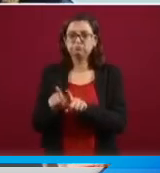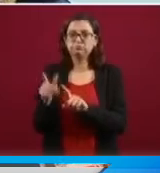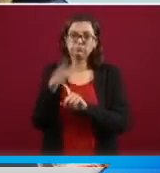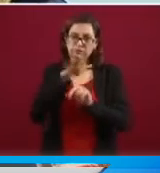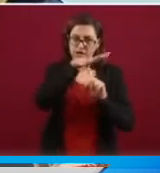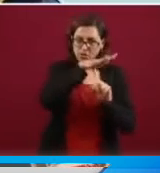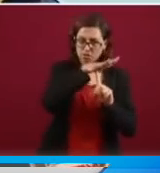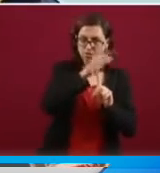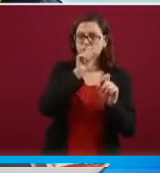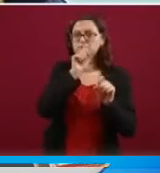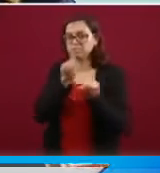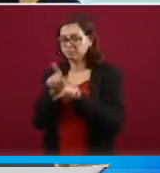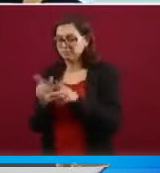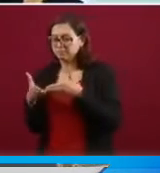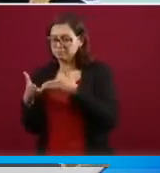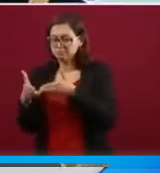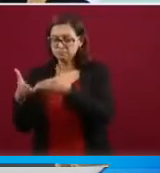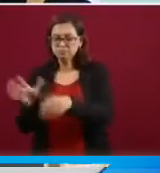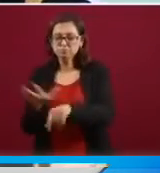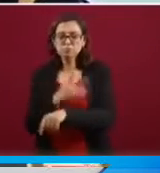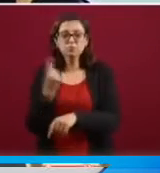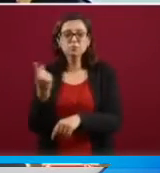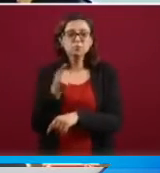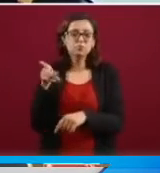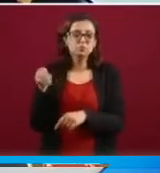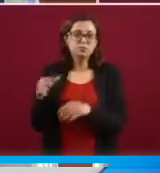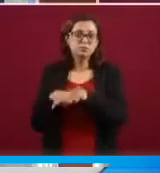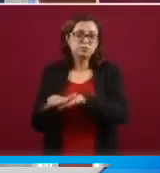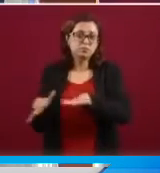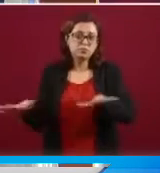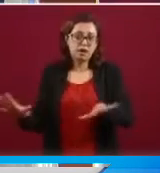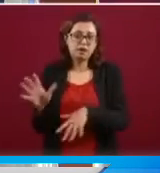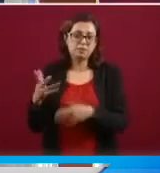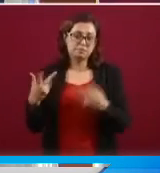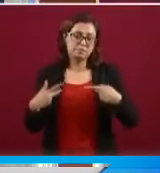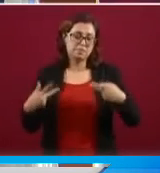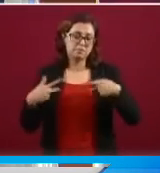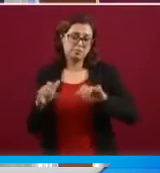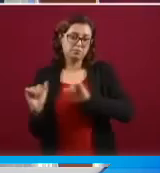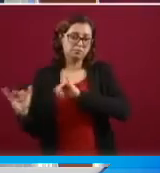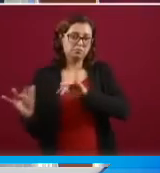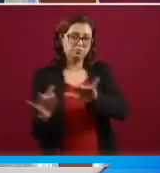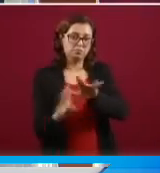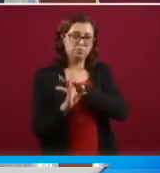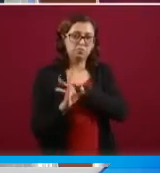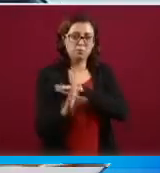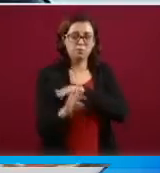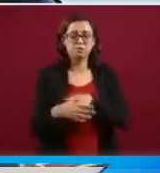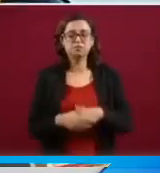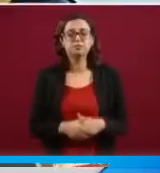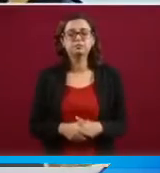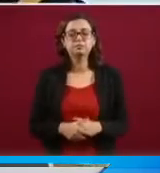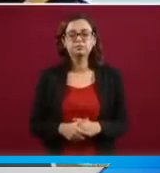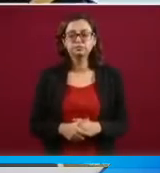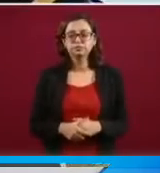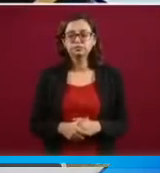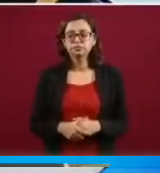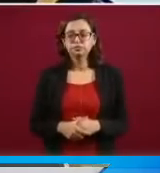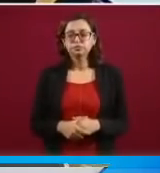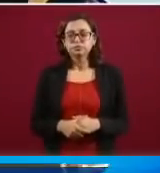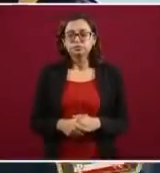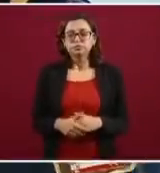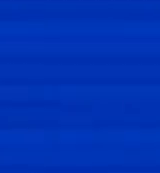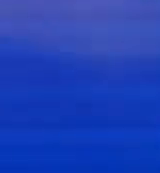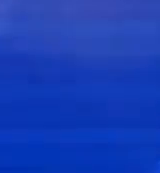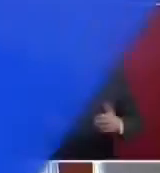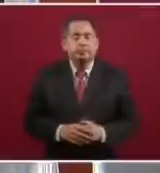proviene de otros países. Informa también de 148.000 fallecidos vinculados a organizaciones con actividades fuera de la ley en